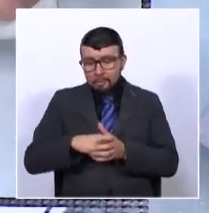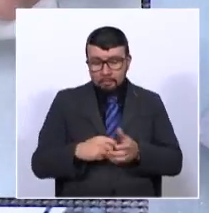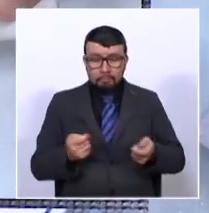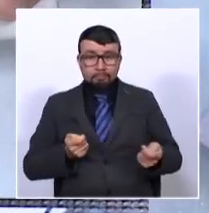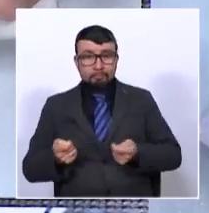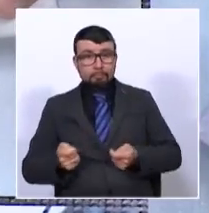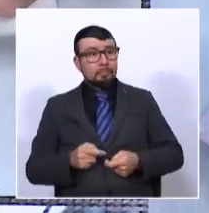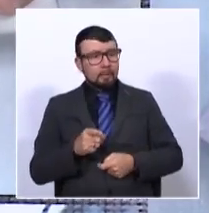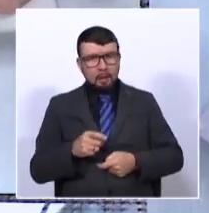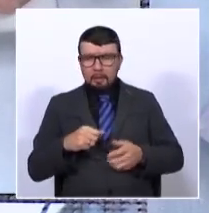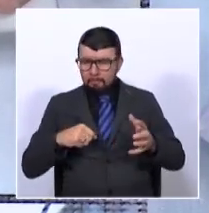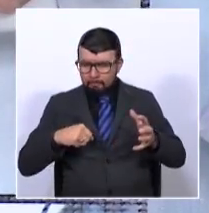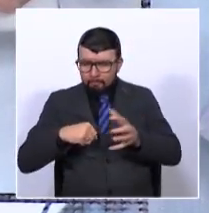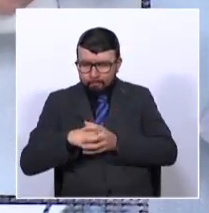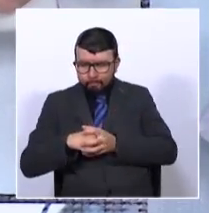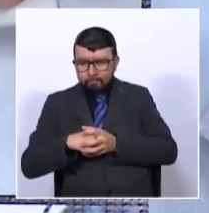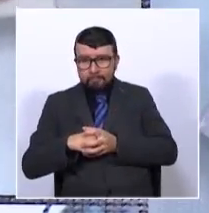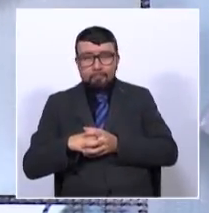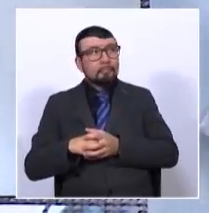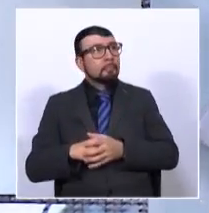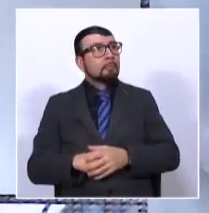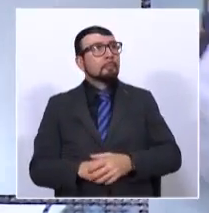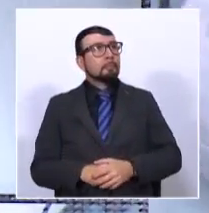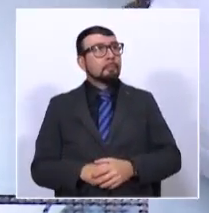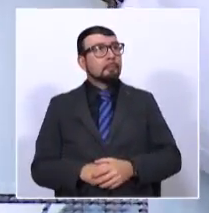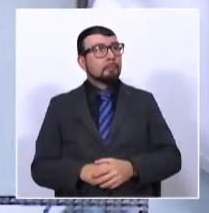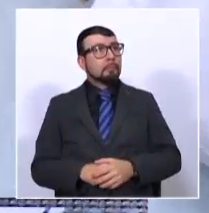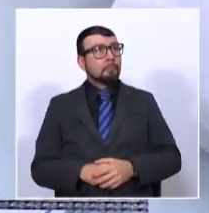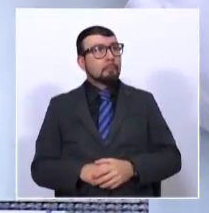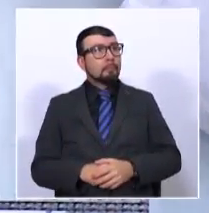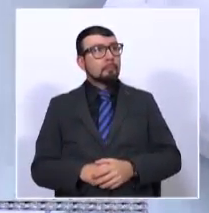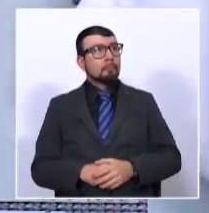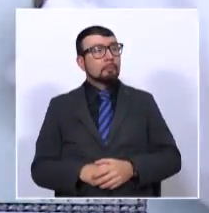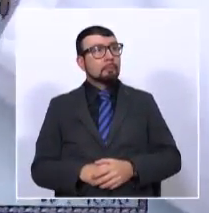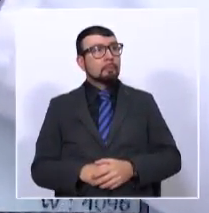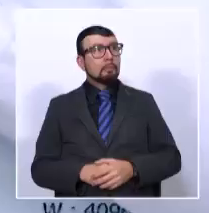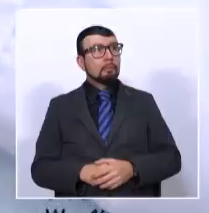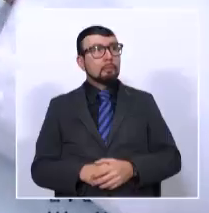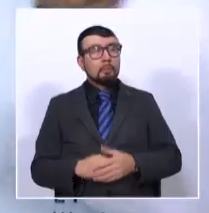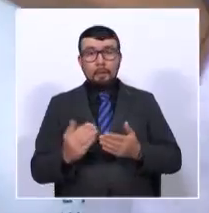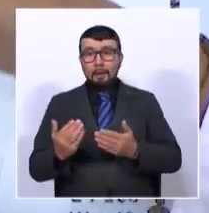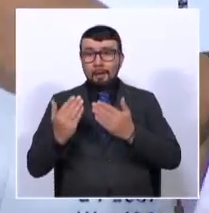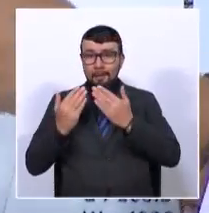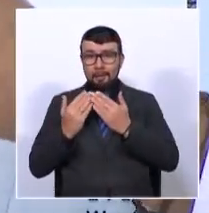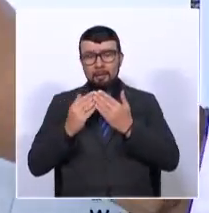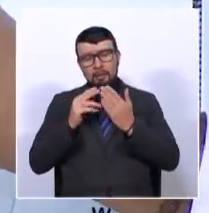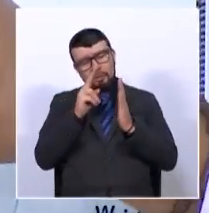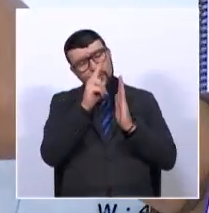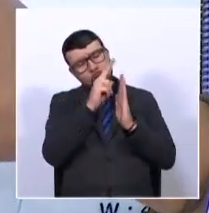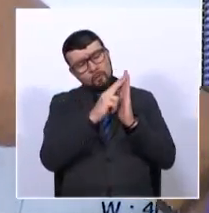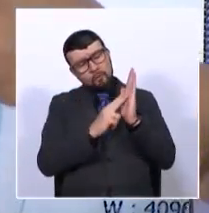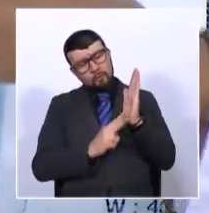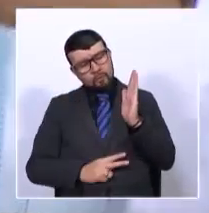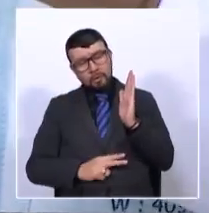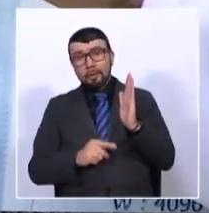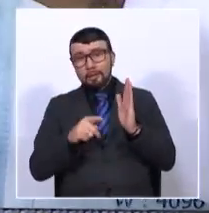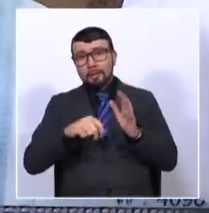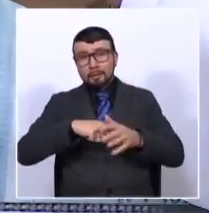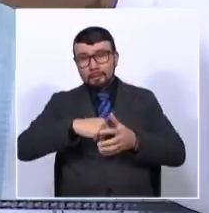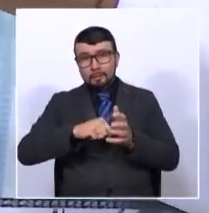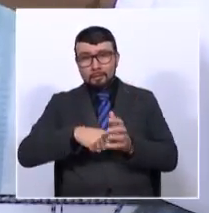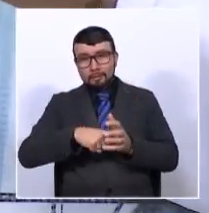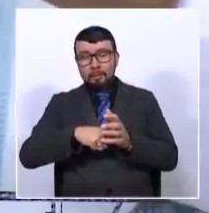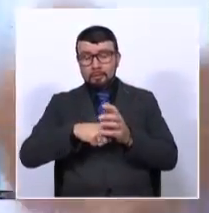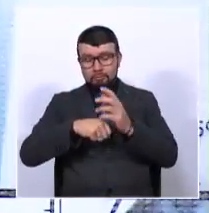queda bien metidita en la canaletica. Y por detrás vemos los ligamentos cruzados, que